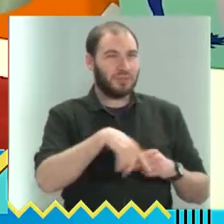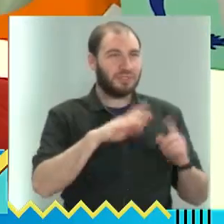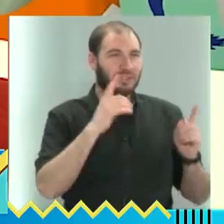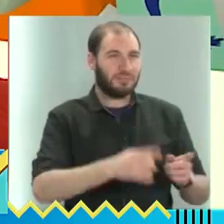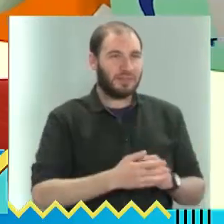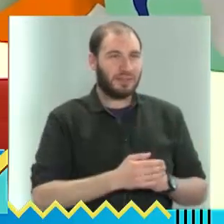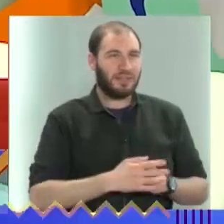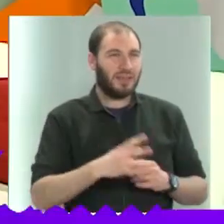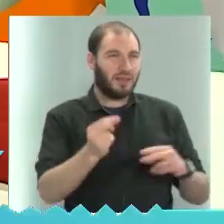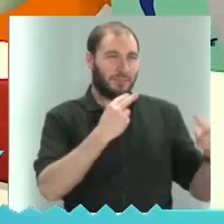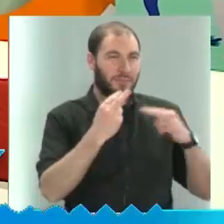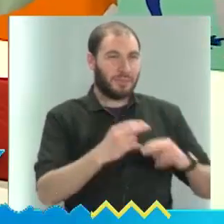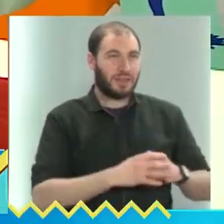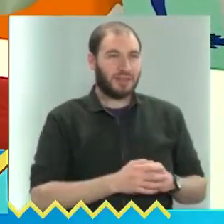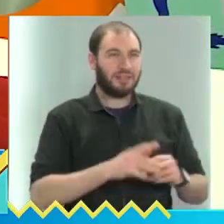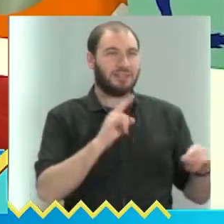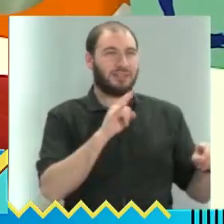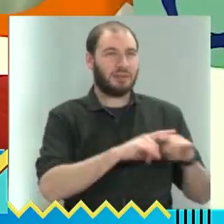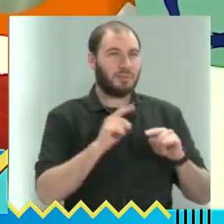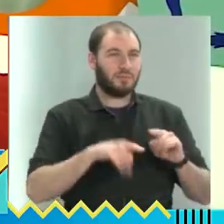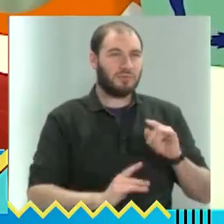que seguramente nos están mirando quizás a través de